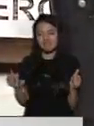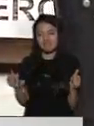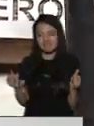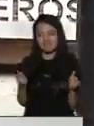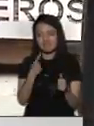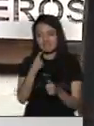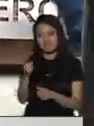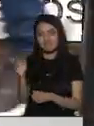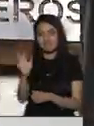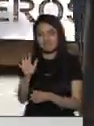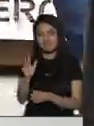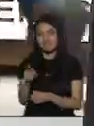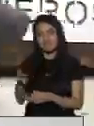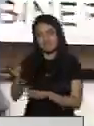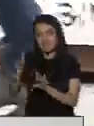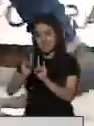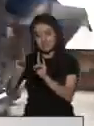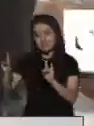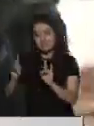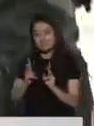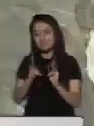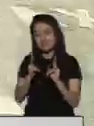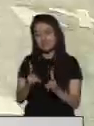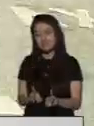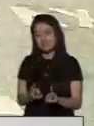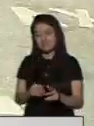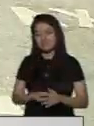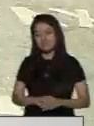momento de descansar.